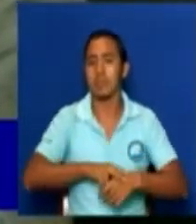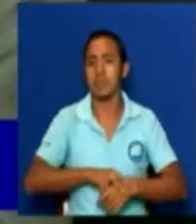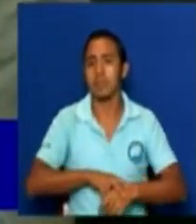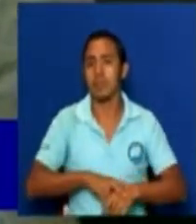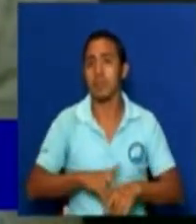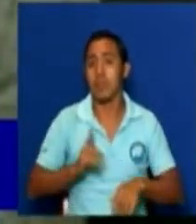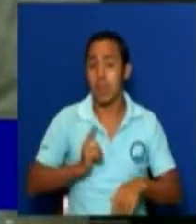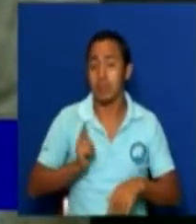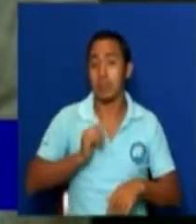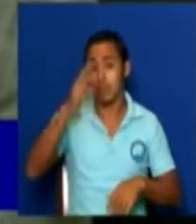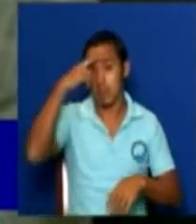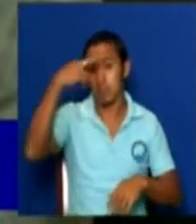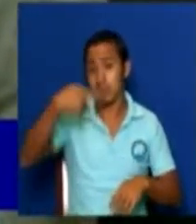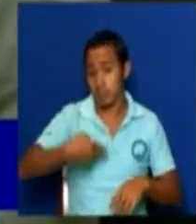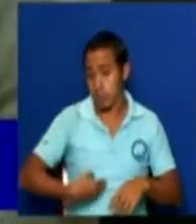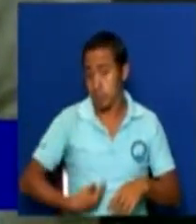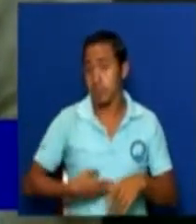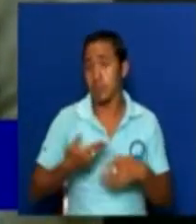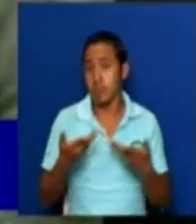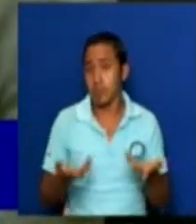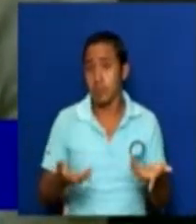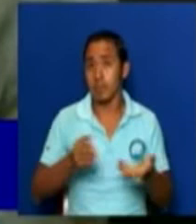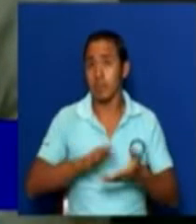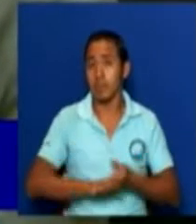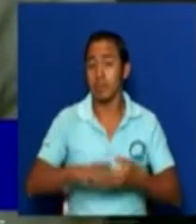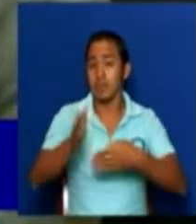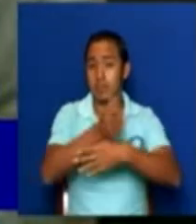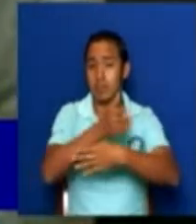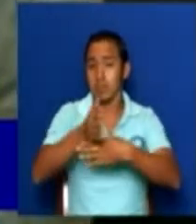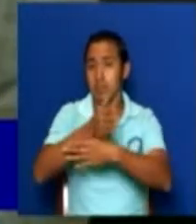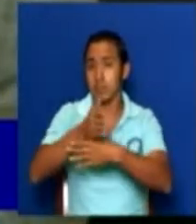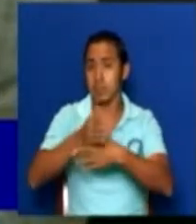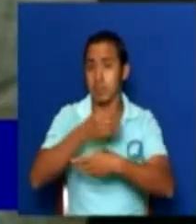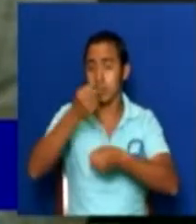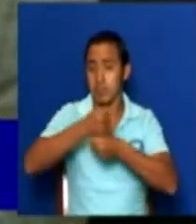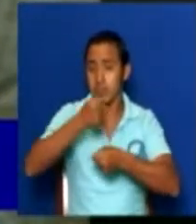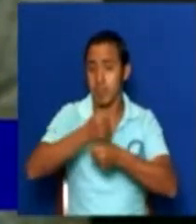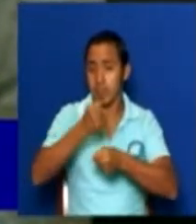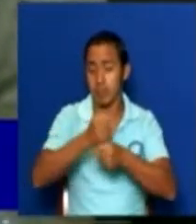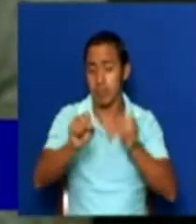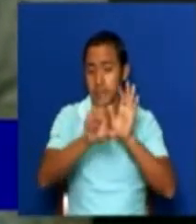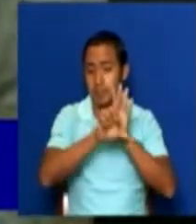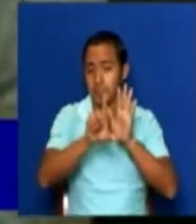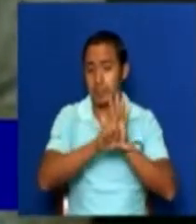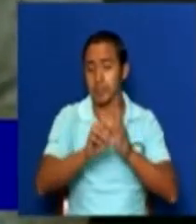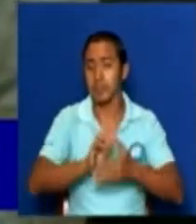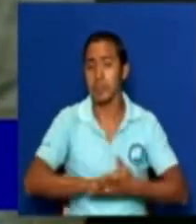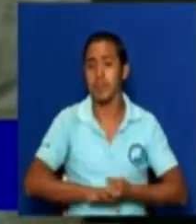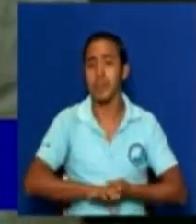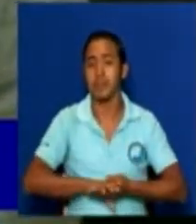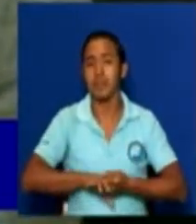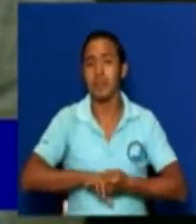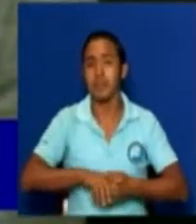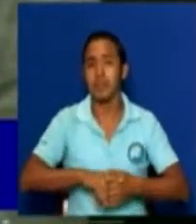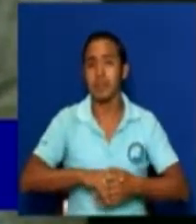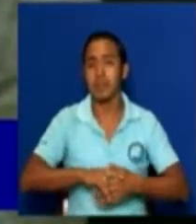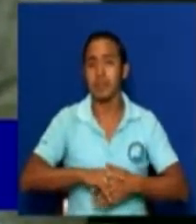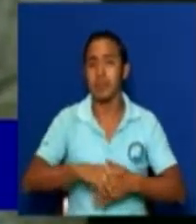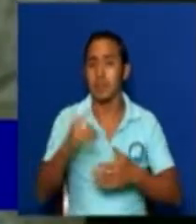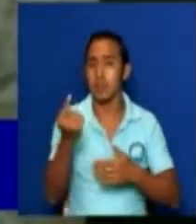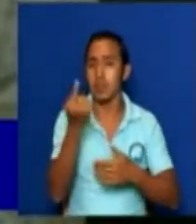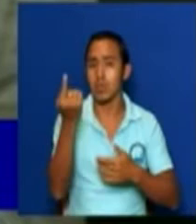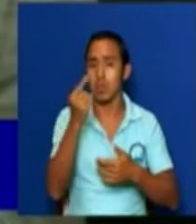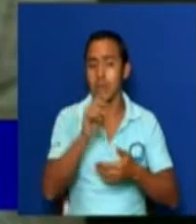Tienen responsabilidades distintas en la acción legislativa y no solamente tienen